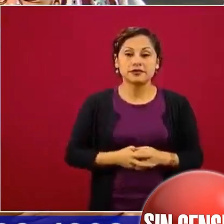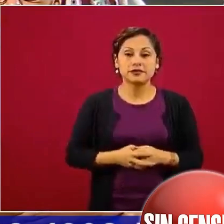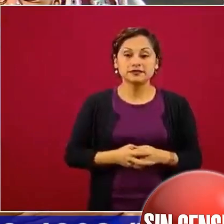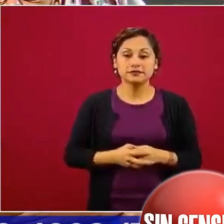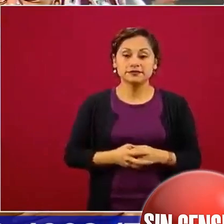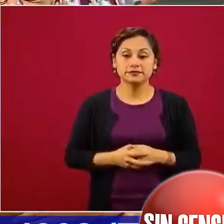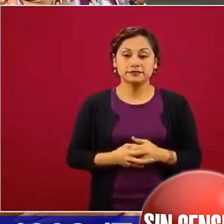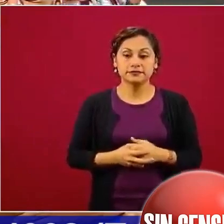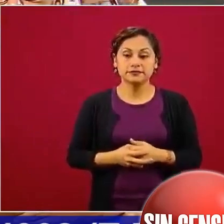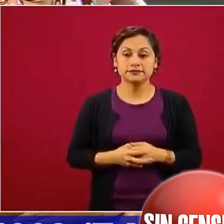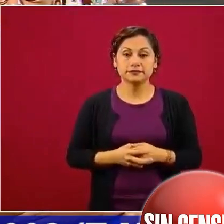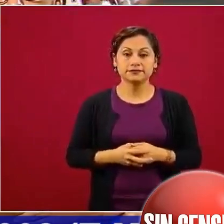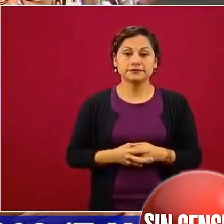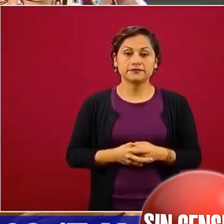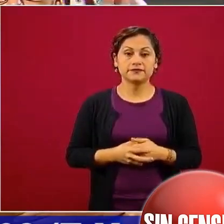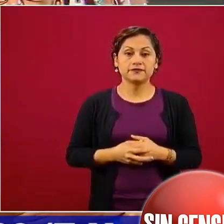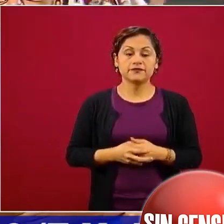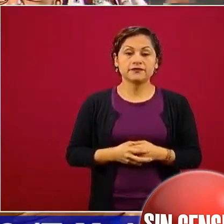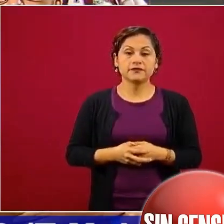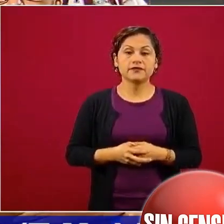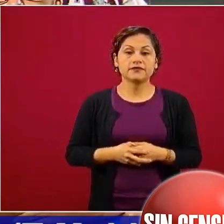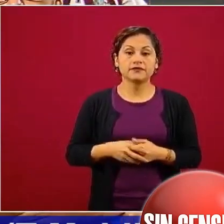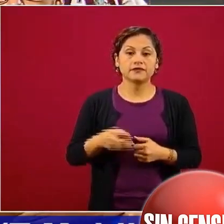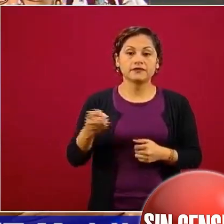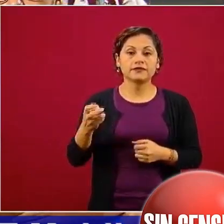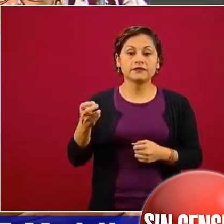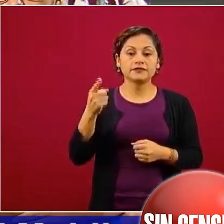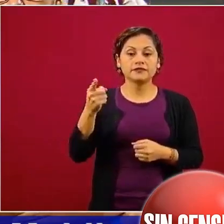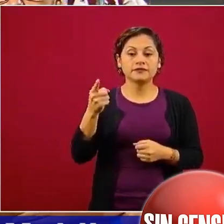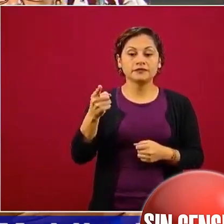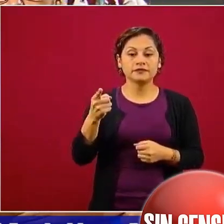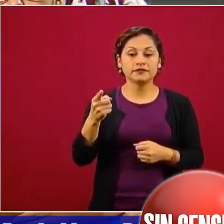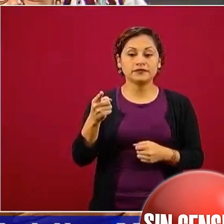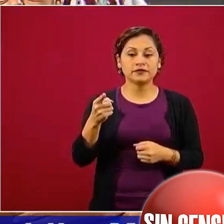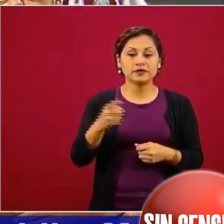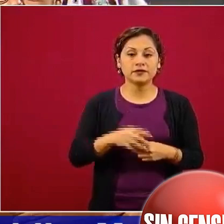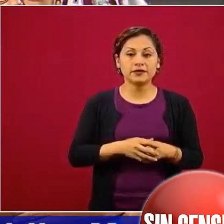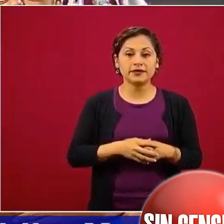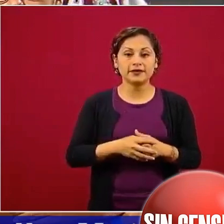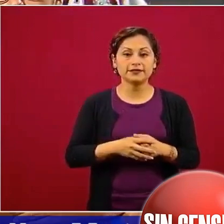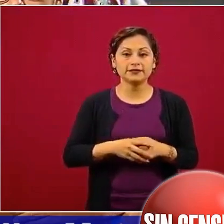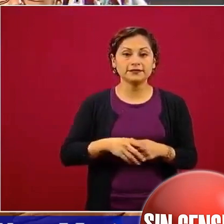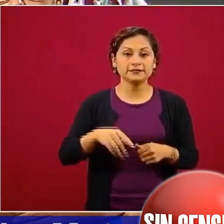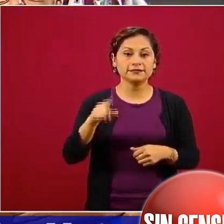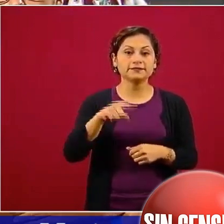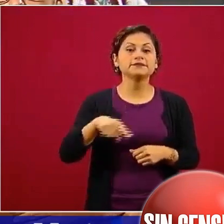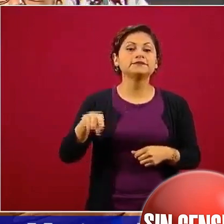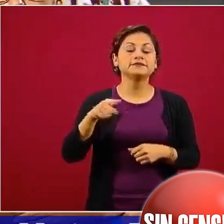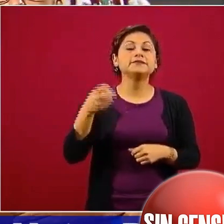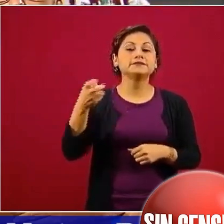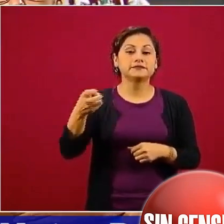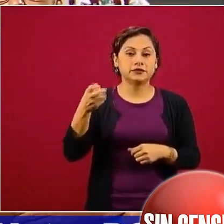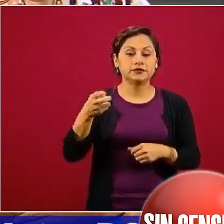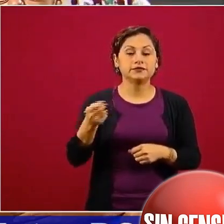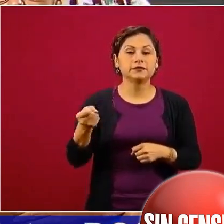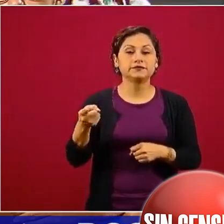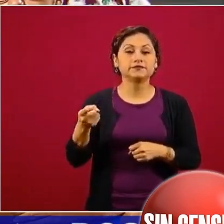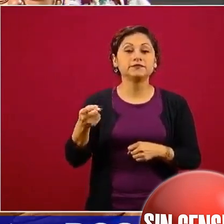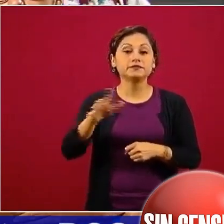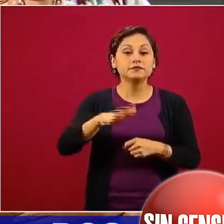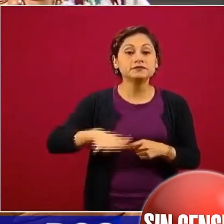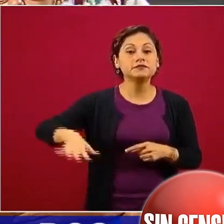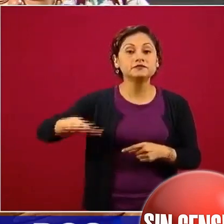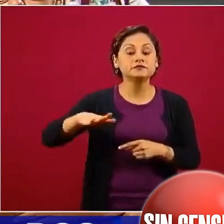y que uno de sus primeros actos de Estado fue emitir el que se pusiera